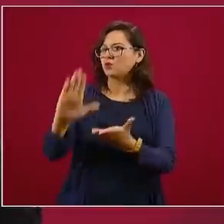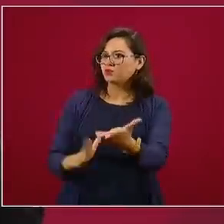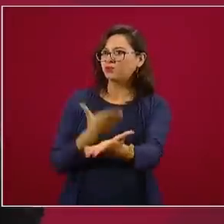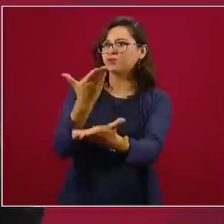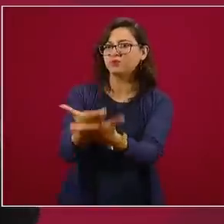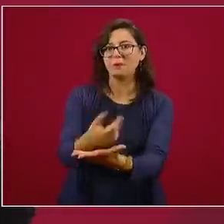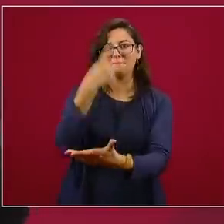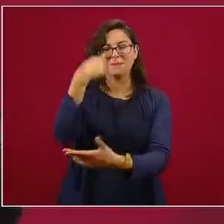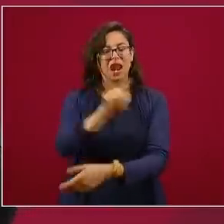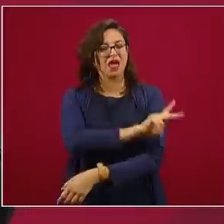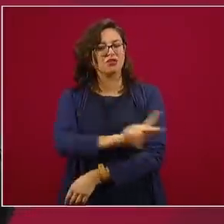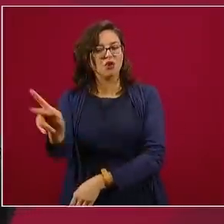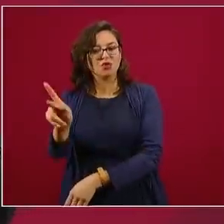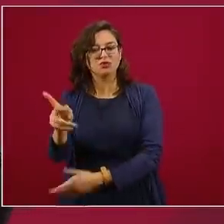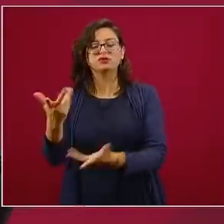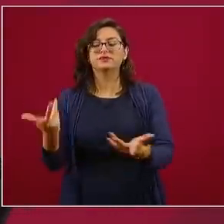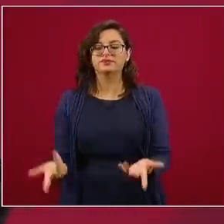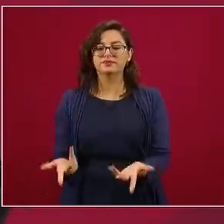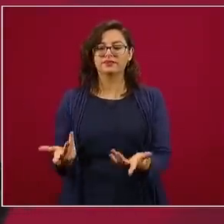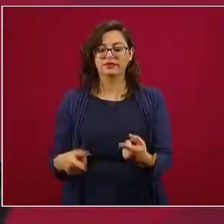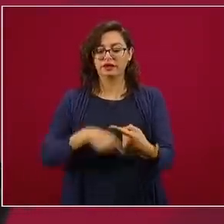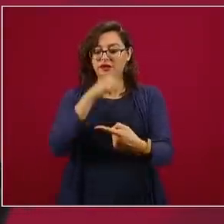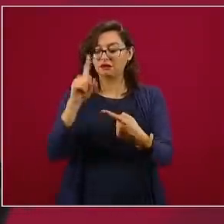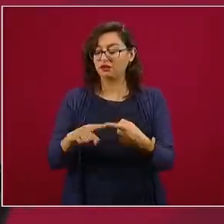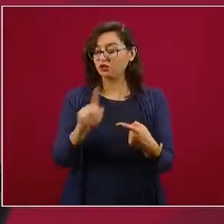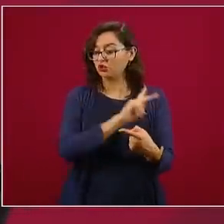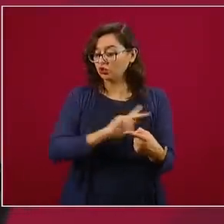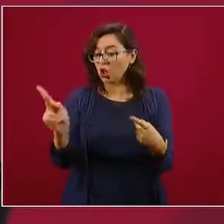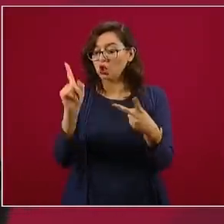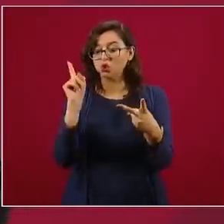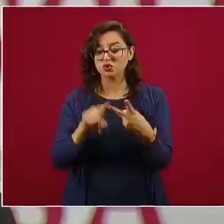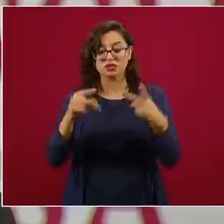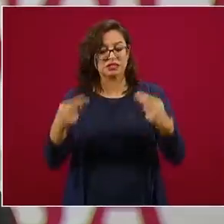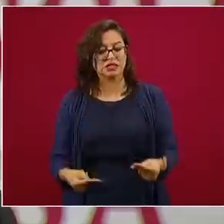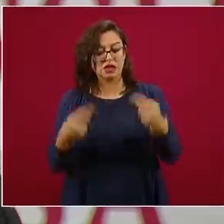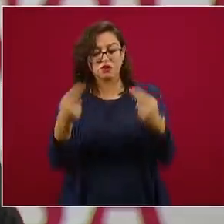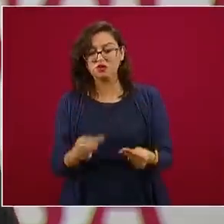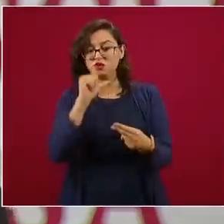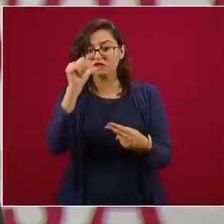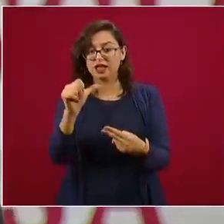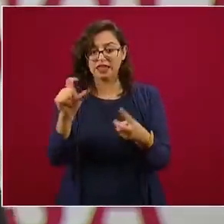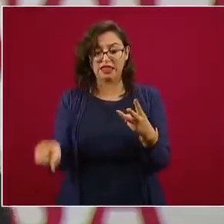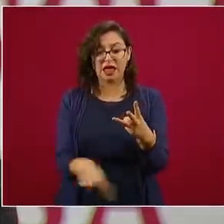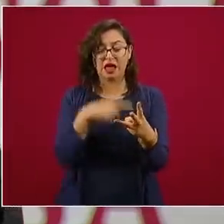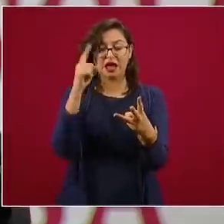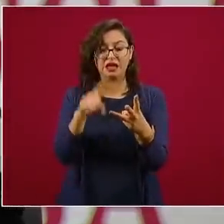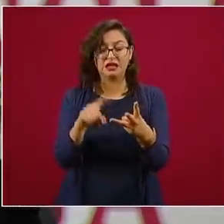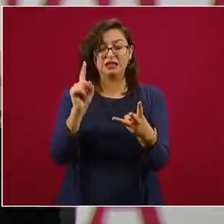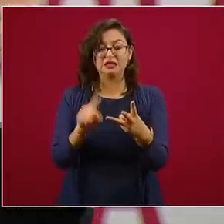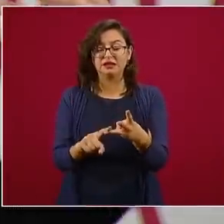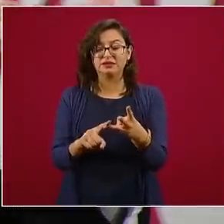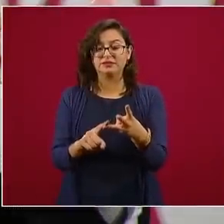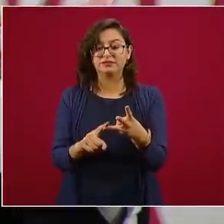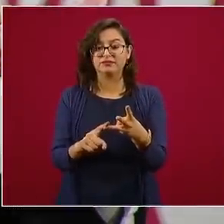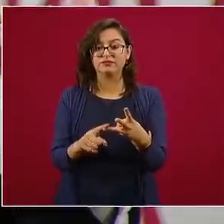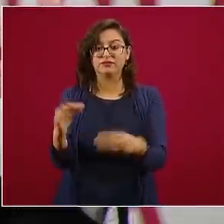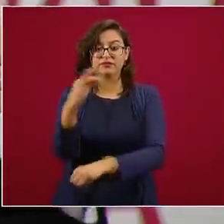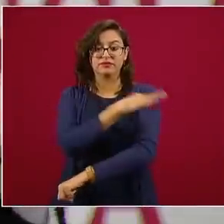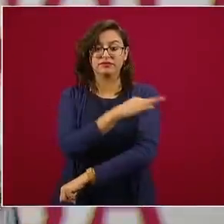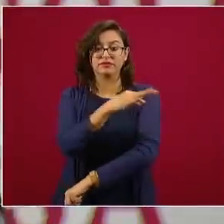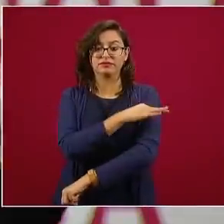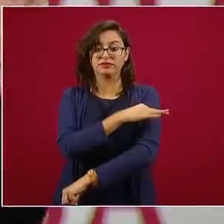que es acceso universal, no fines de lucro y que no sea fijada el acceso a esta